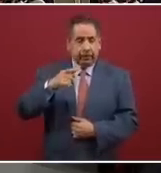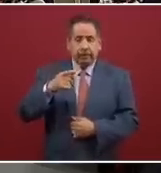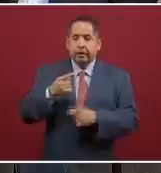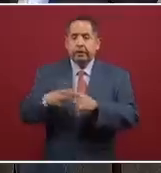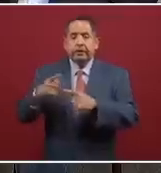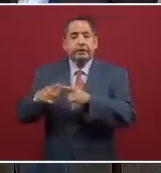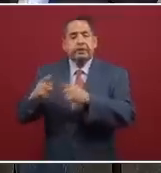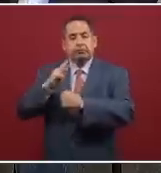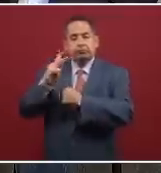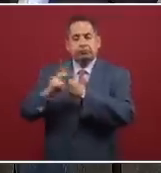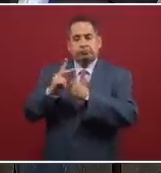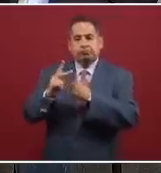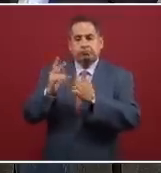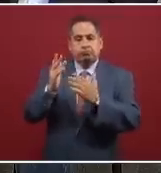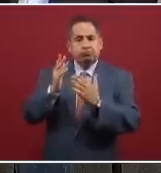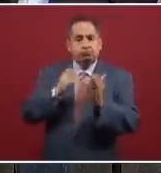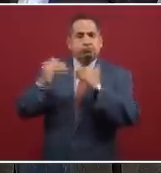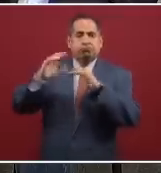desarrollados